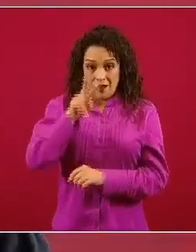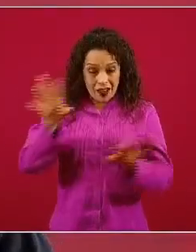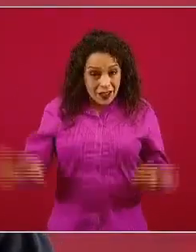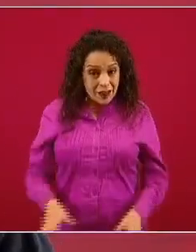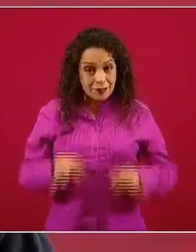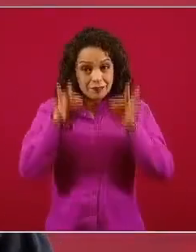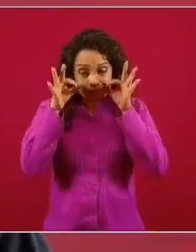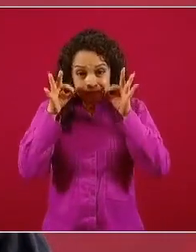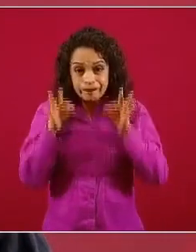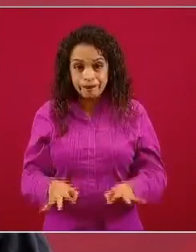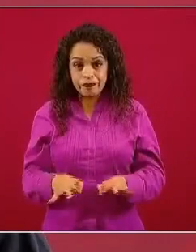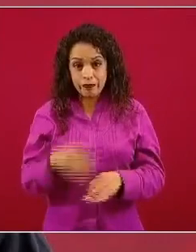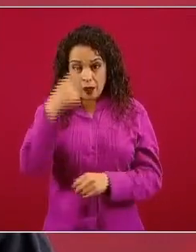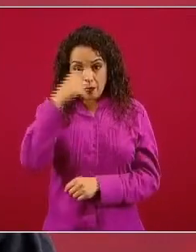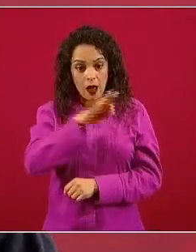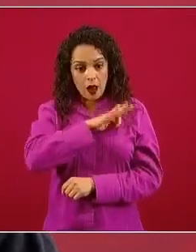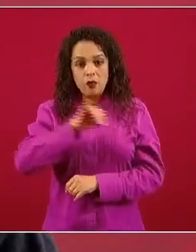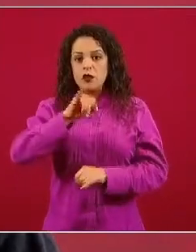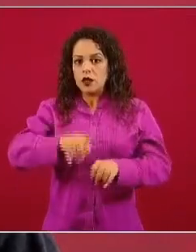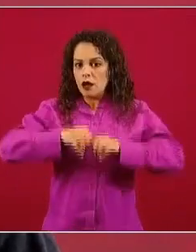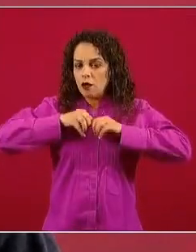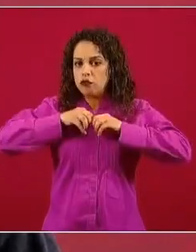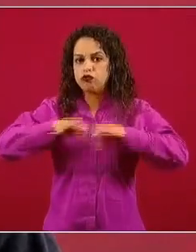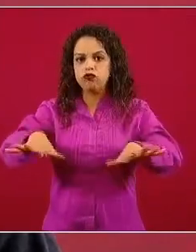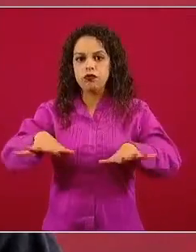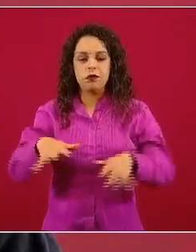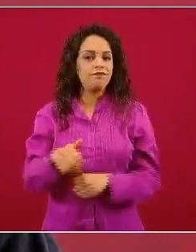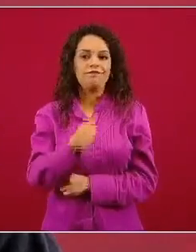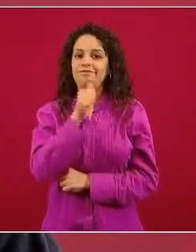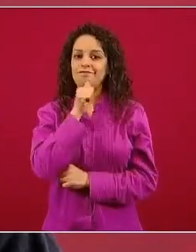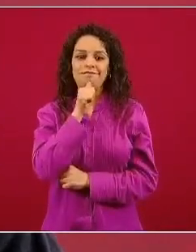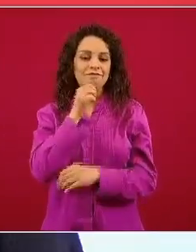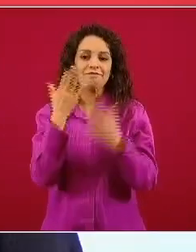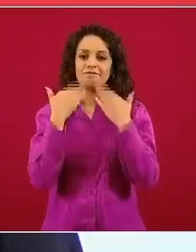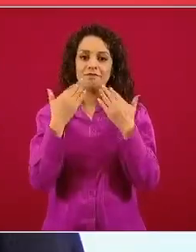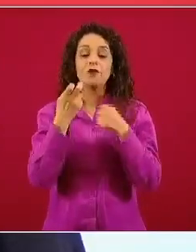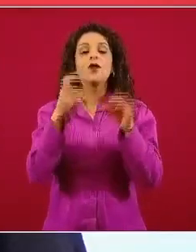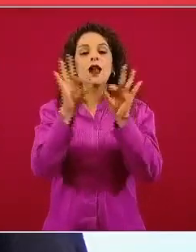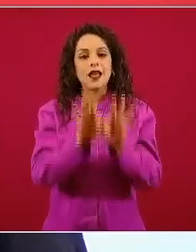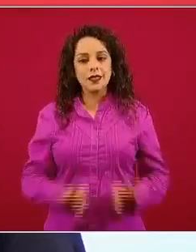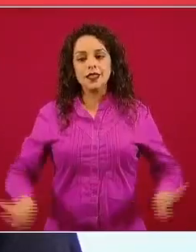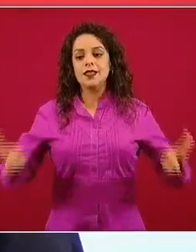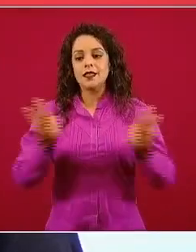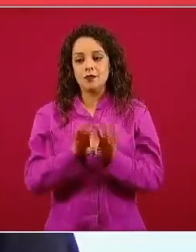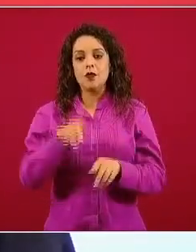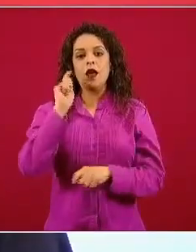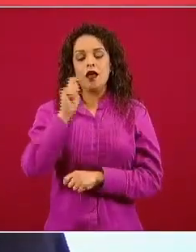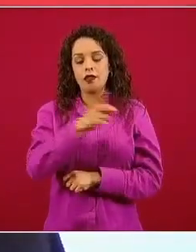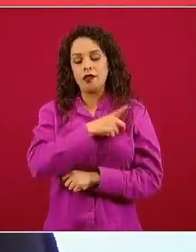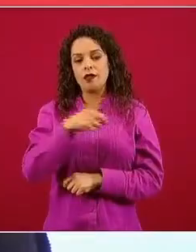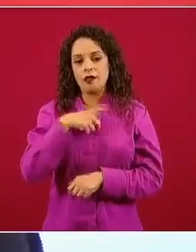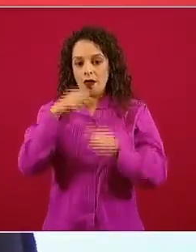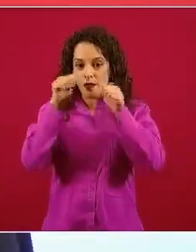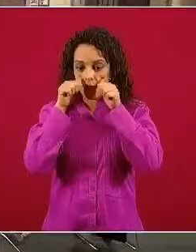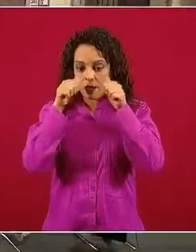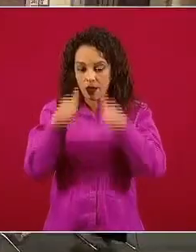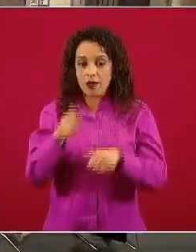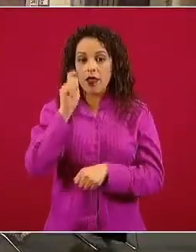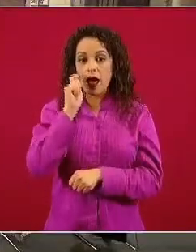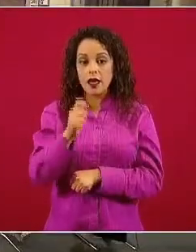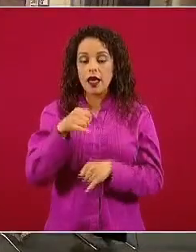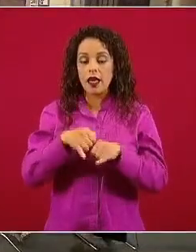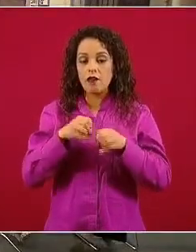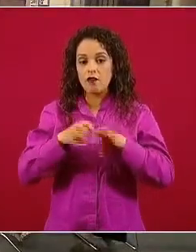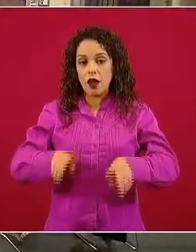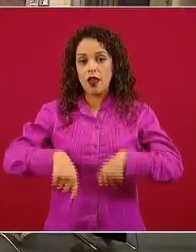correspondiente para su publicación. Entonces es importante estemos atentos a la comunicación oficial. Es